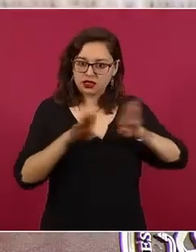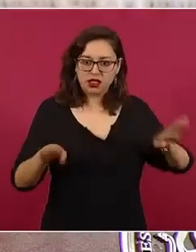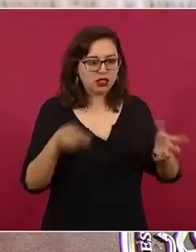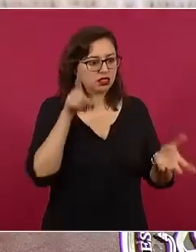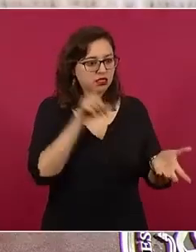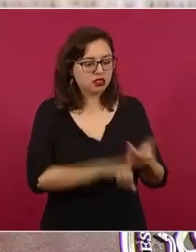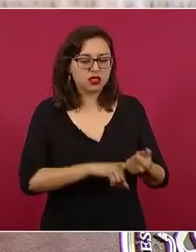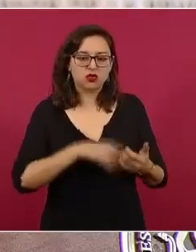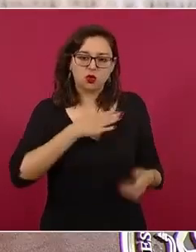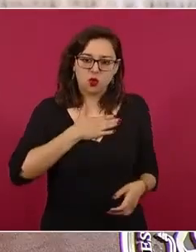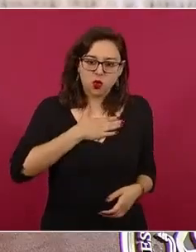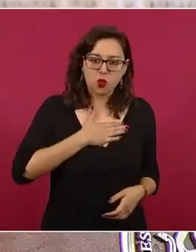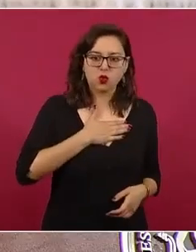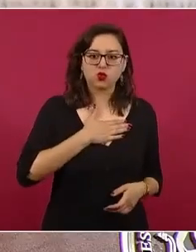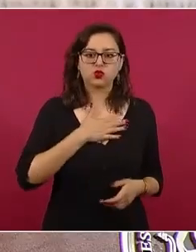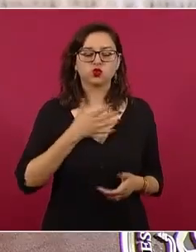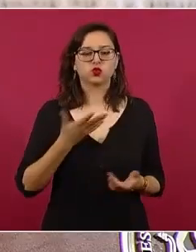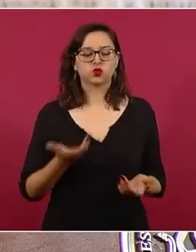interna.